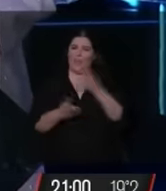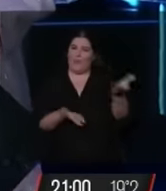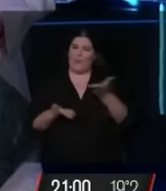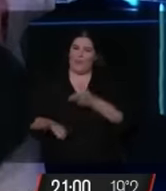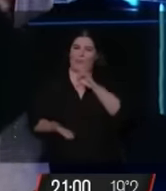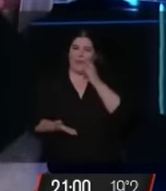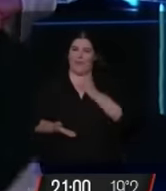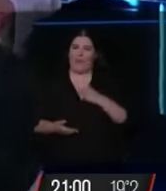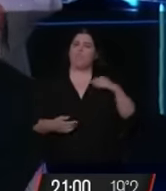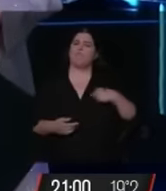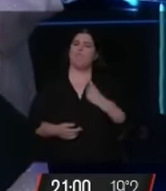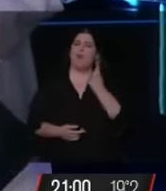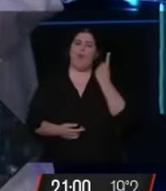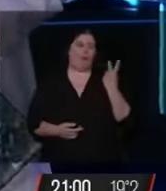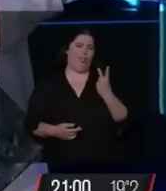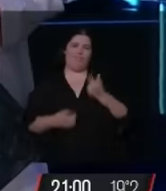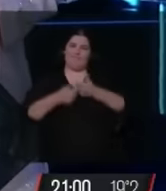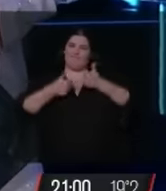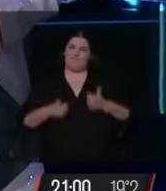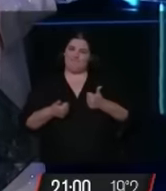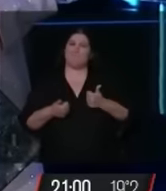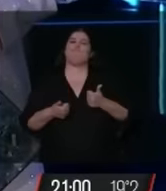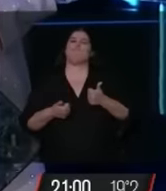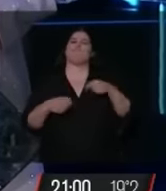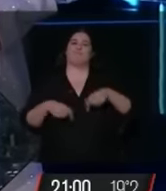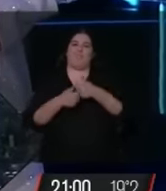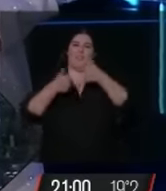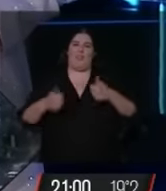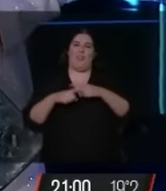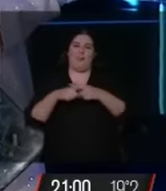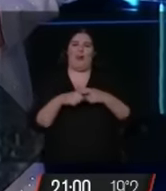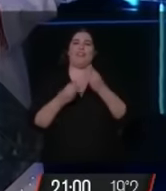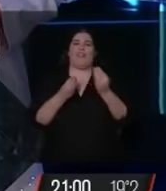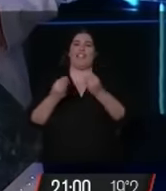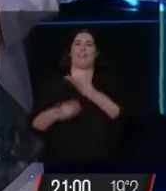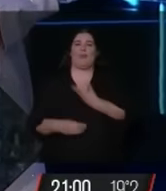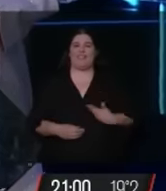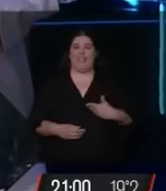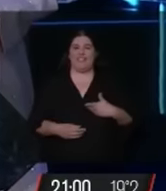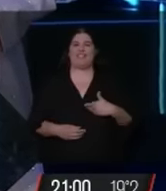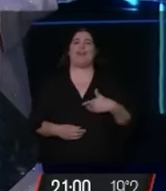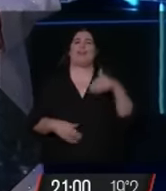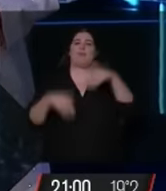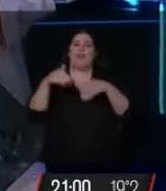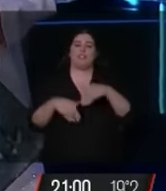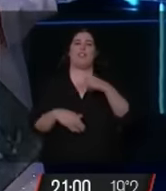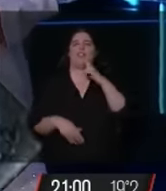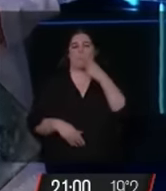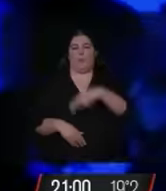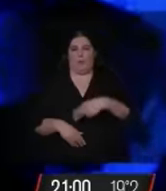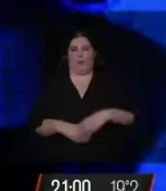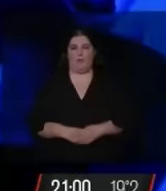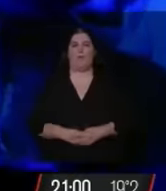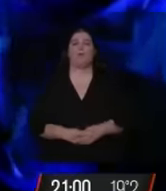y bienvenidas. Es un honor para nosotros acompañarlos en este debate de los candidatos presidenciales para las elecciones del 19 de